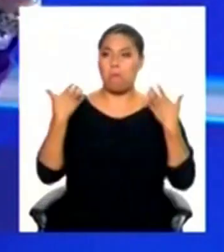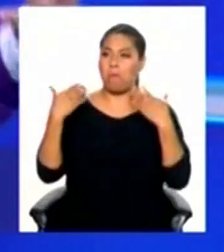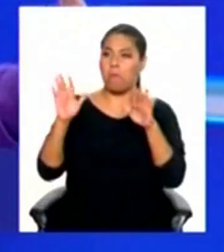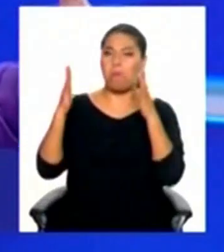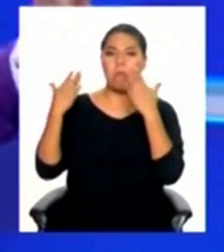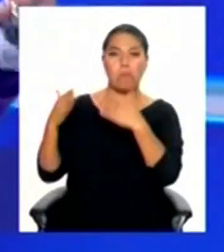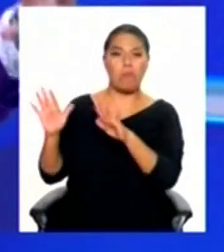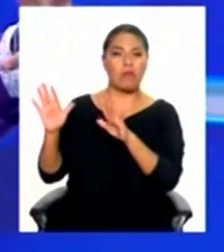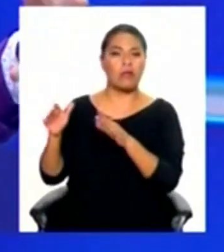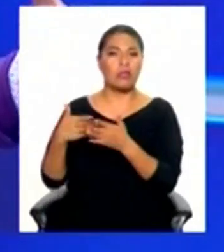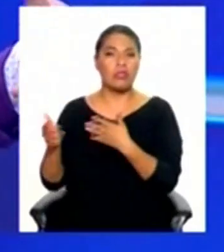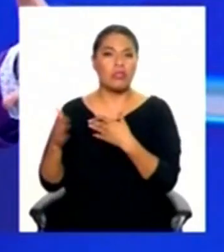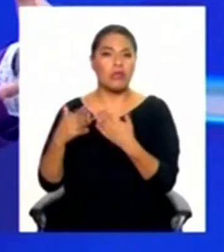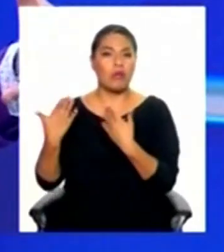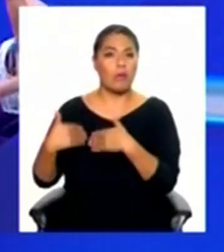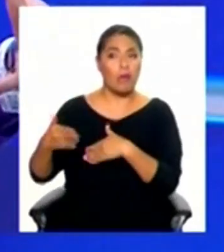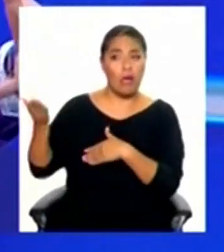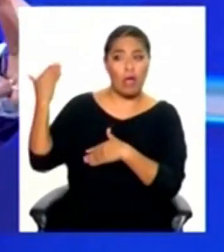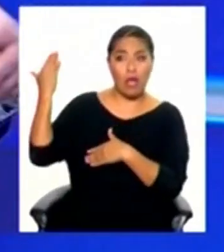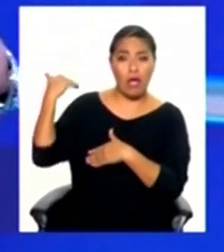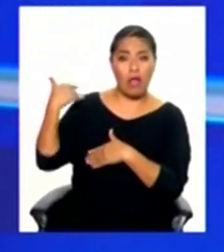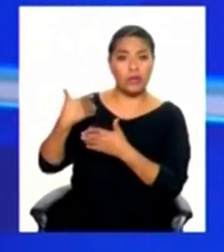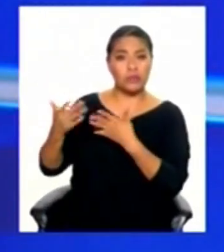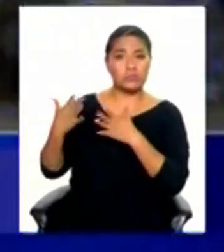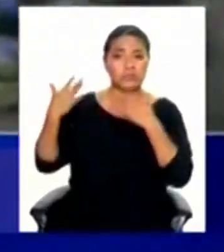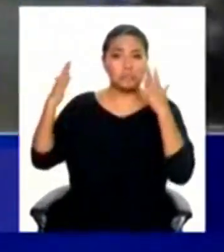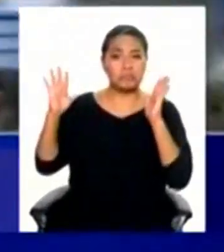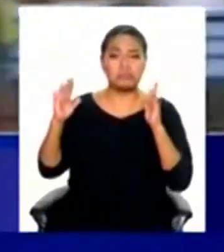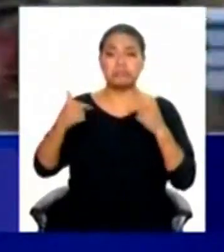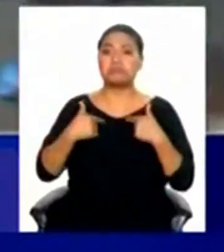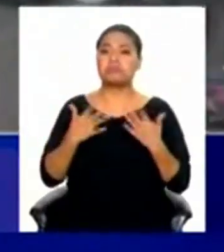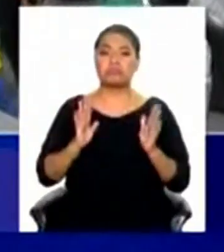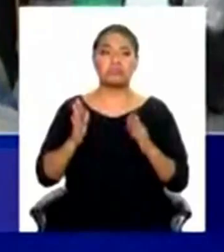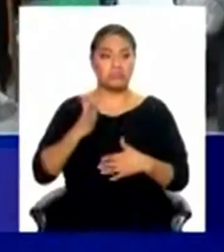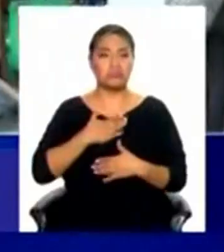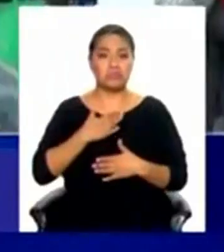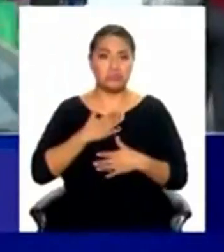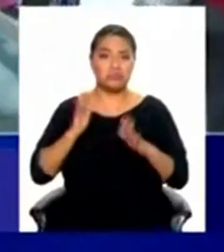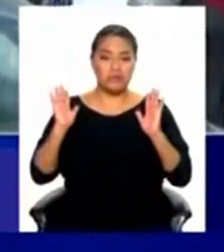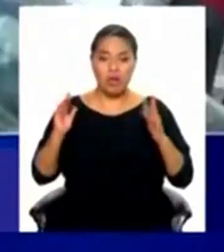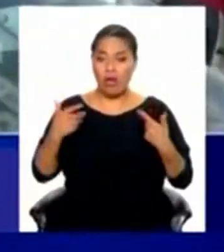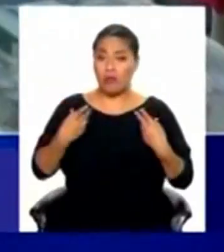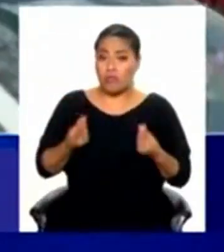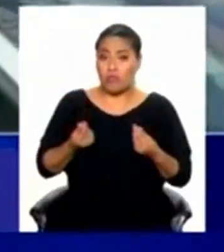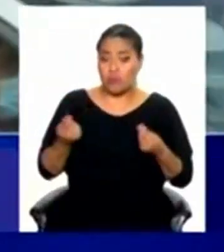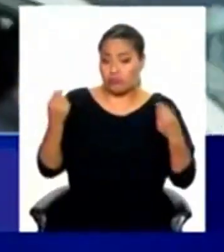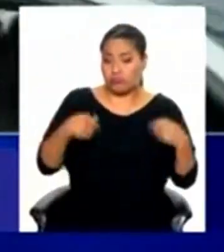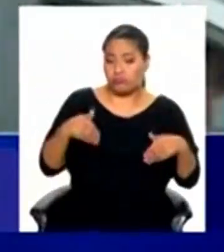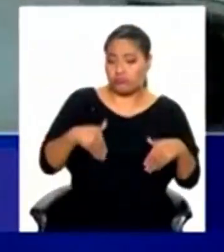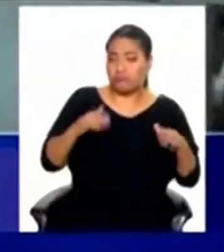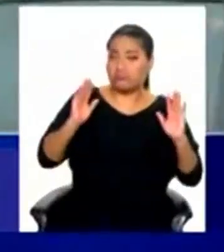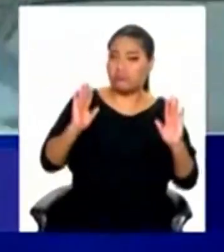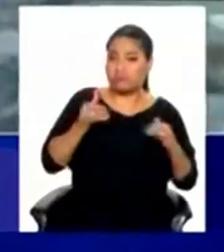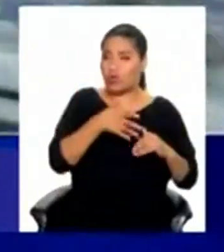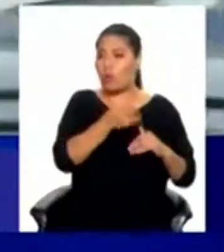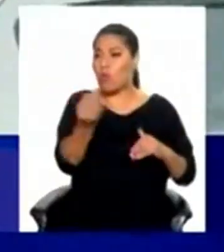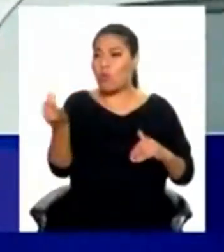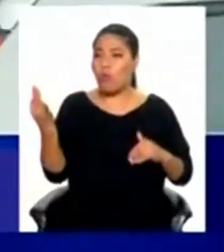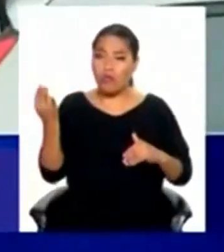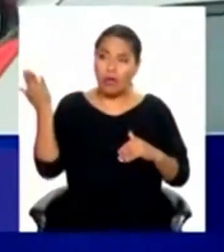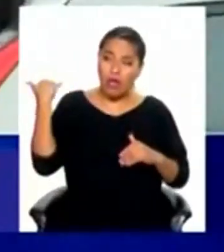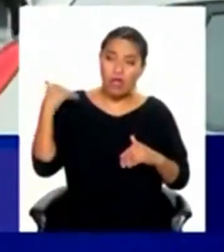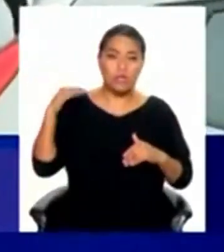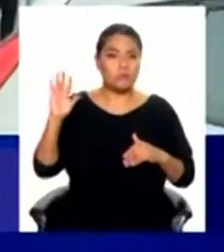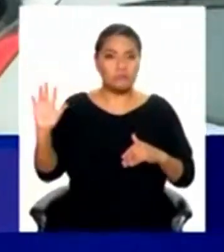dicho o escrito Los Grandes teóricos de la economía no me incluyo evidentemente cuando observamos la